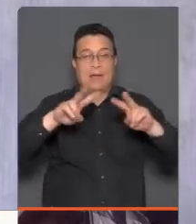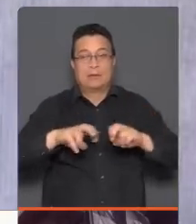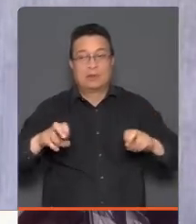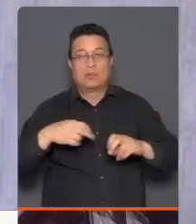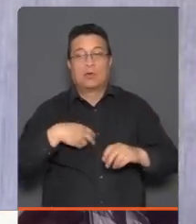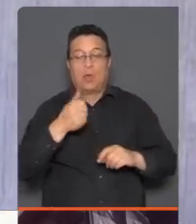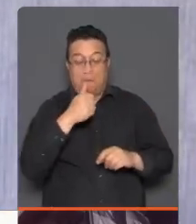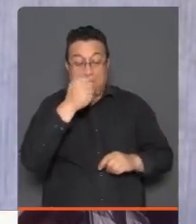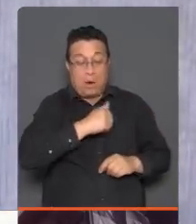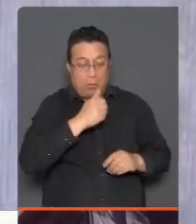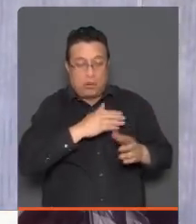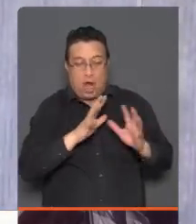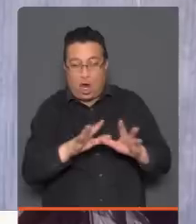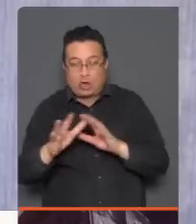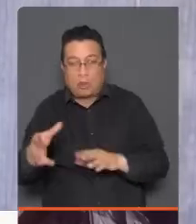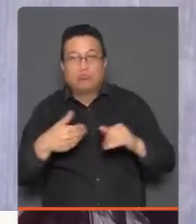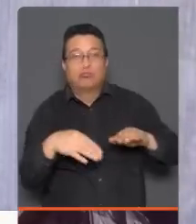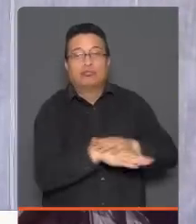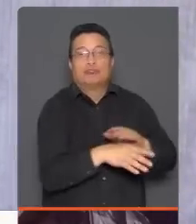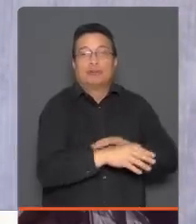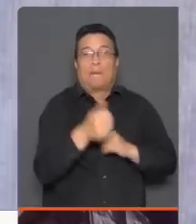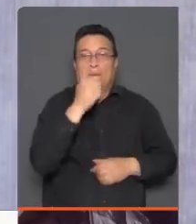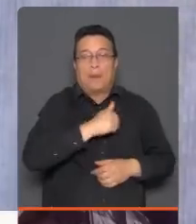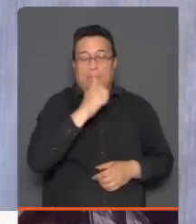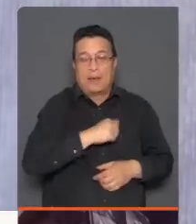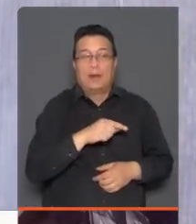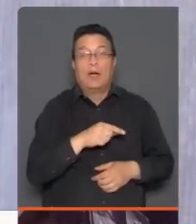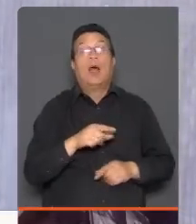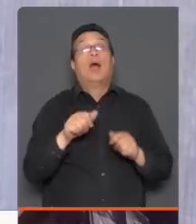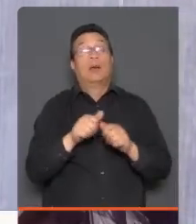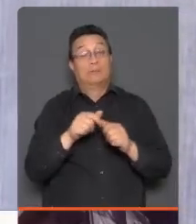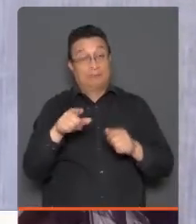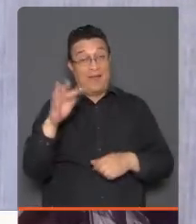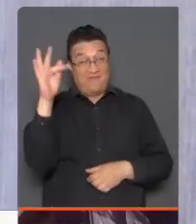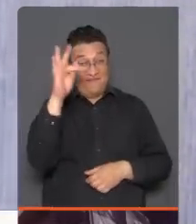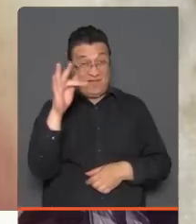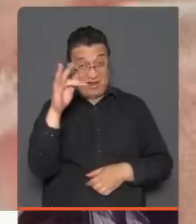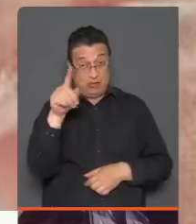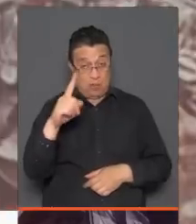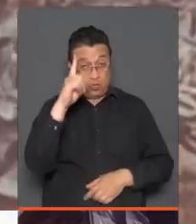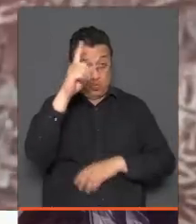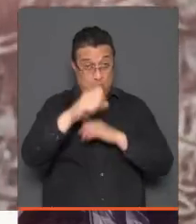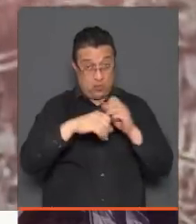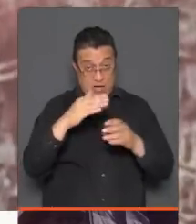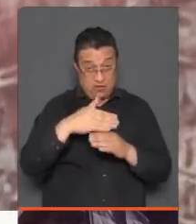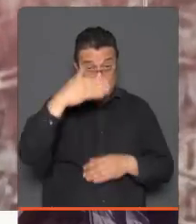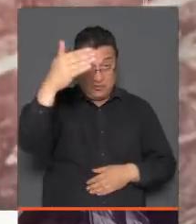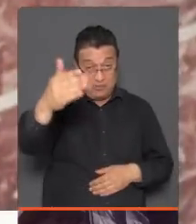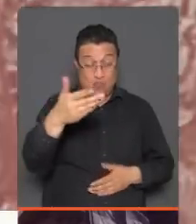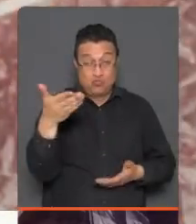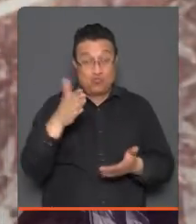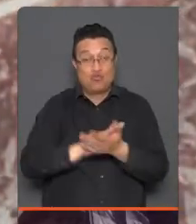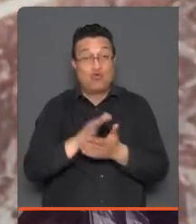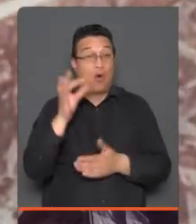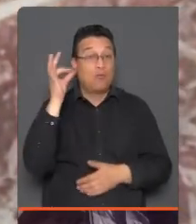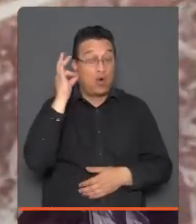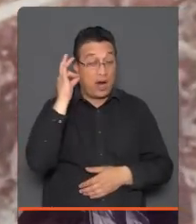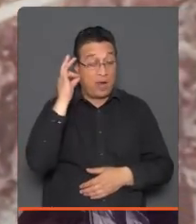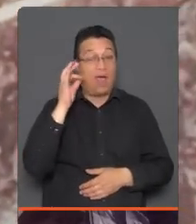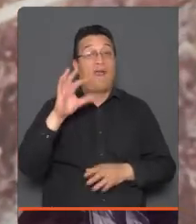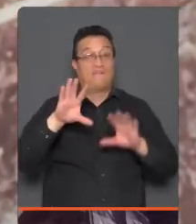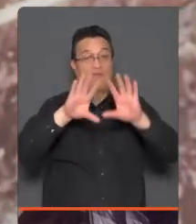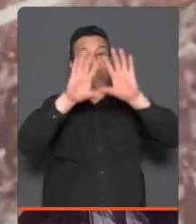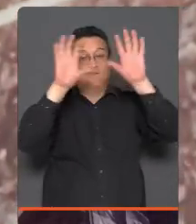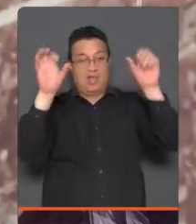eventual ocultamiento de evidencia. Se estima que en febrero, cuando se cumpla un año de la muerte de esta mujer, la Fiscalía presentará